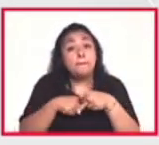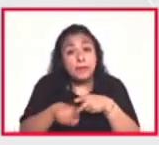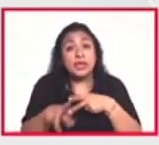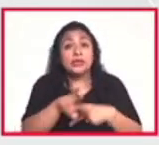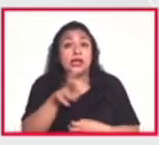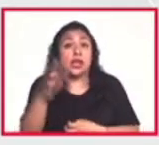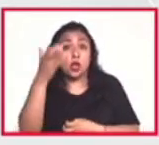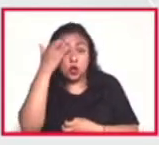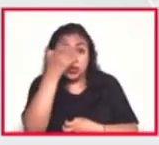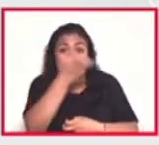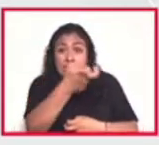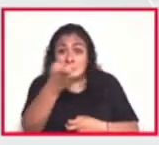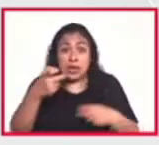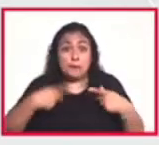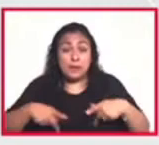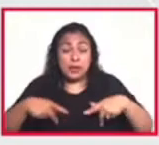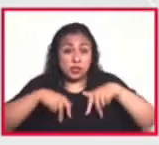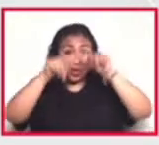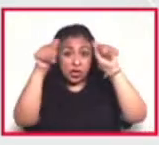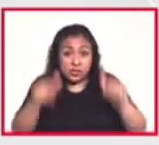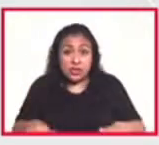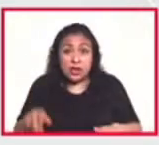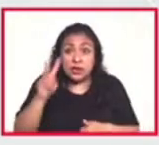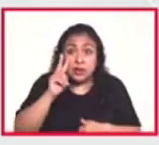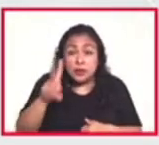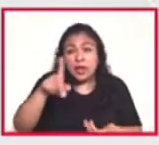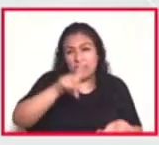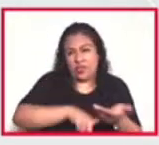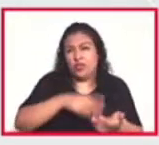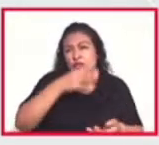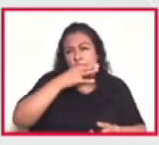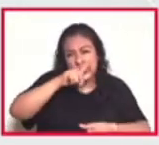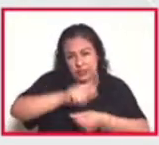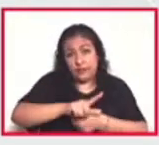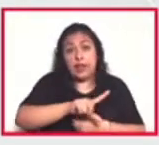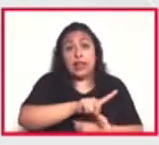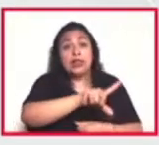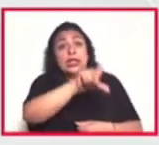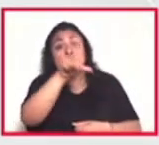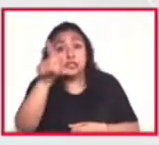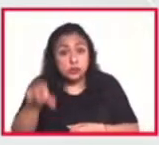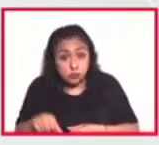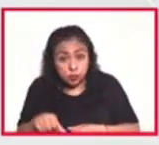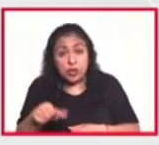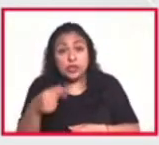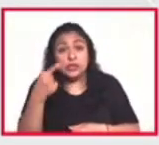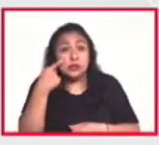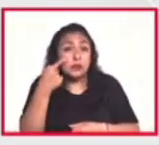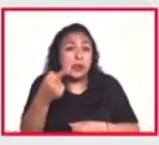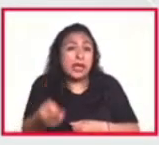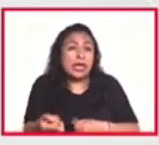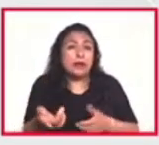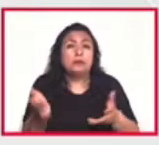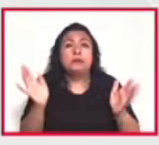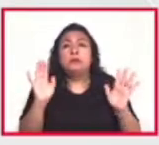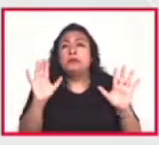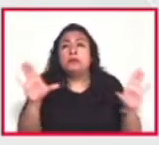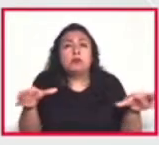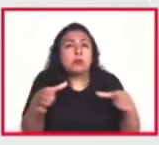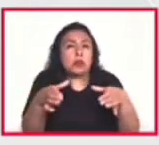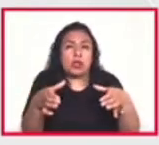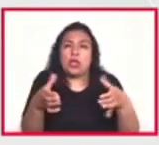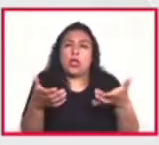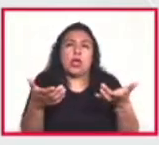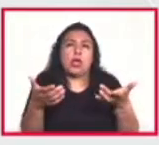estos artistas, que los vea dentro del festival y si posteriormente los ve dentro de una compañía o en